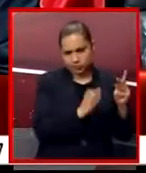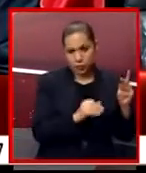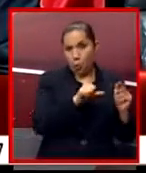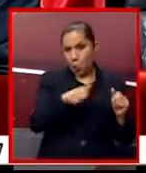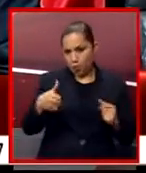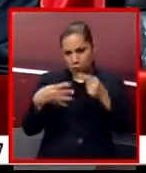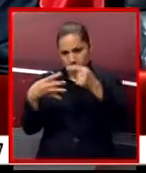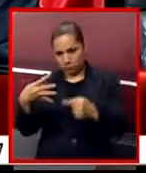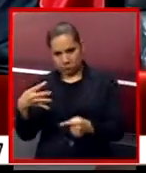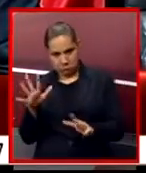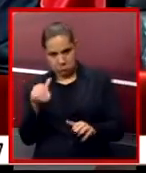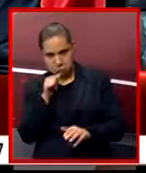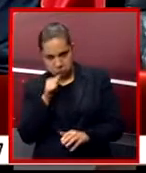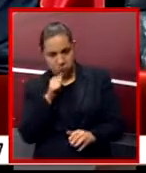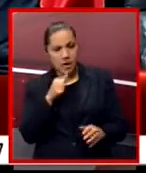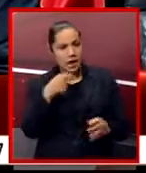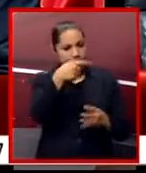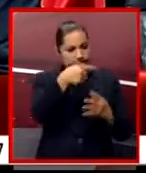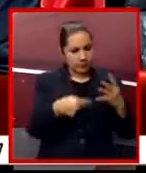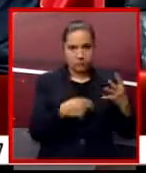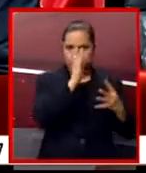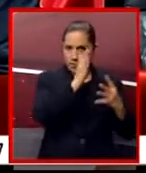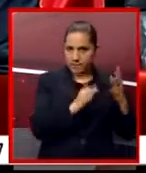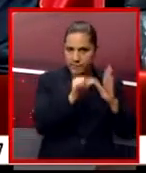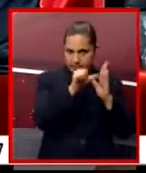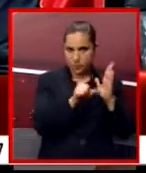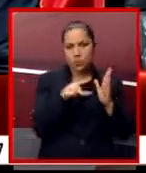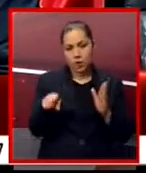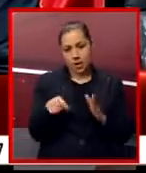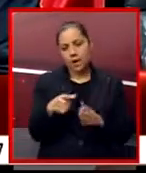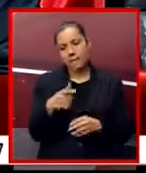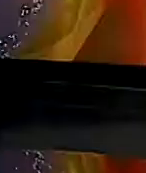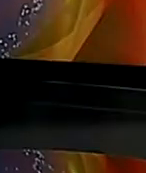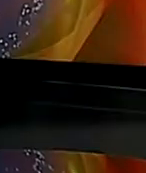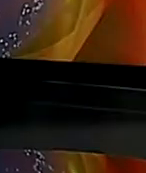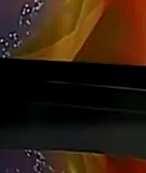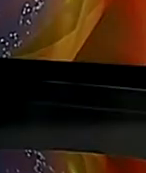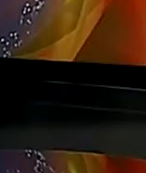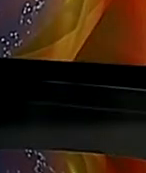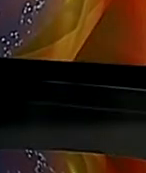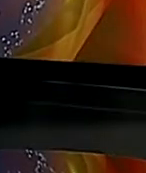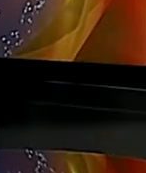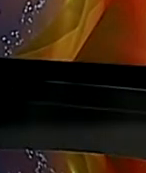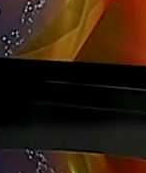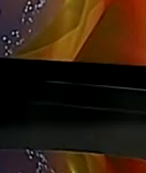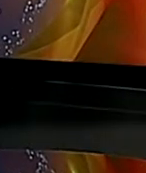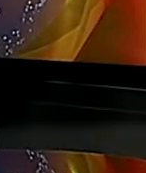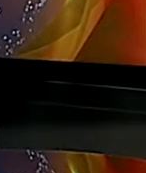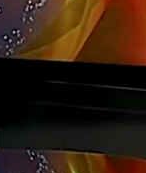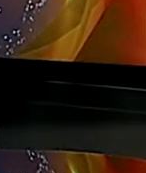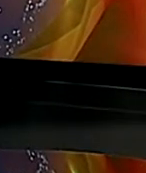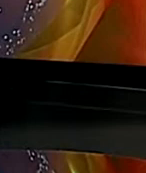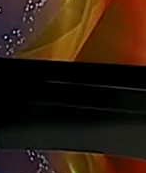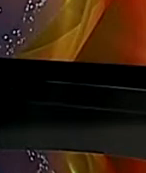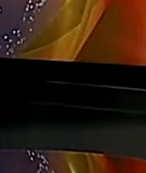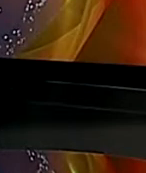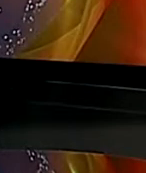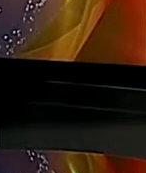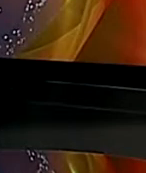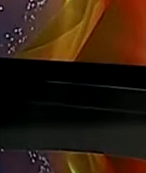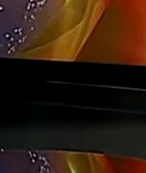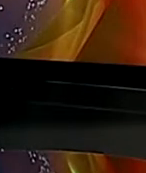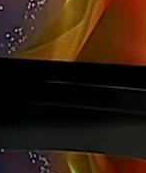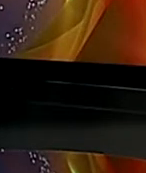el presupuesto de egresos de la Federación 2018. Luego de que no fue aprobada ninguna de